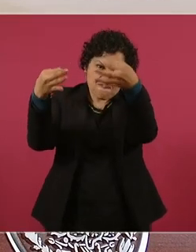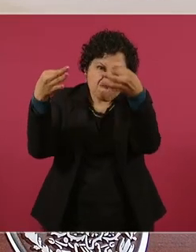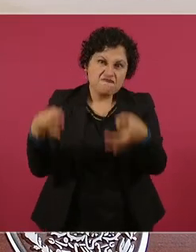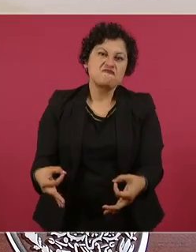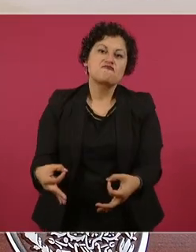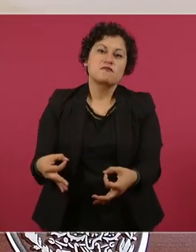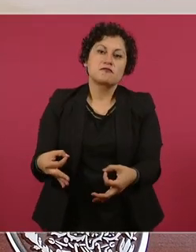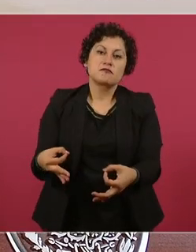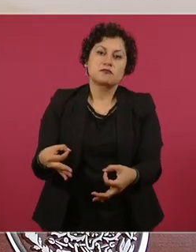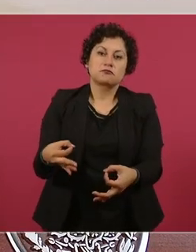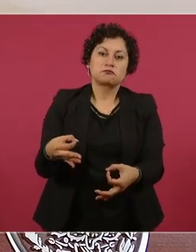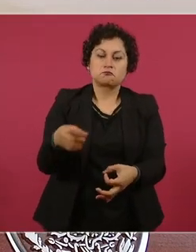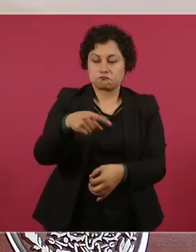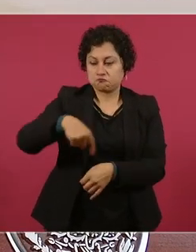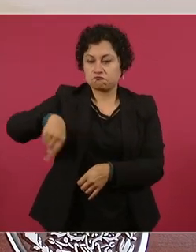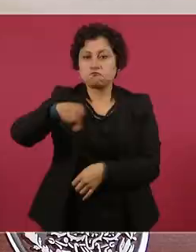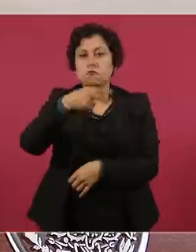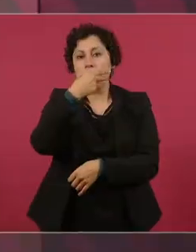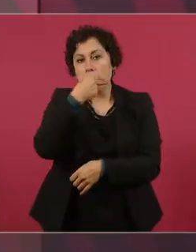hombres o mujeres,